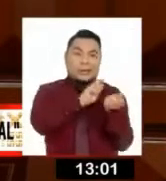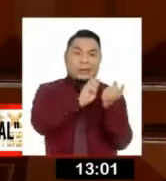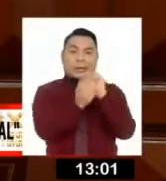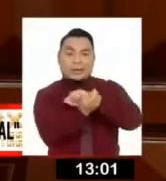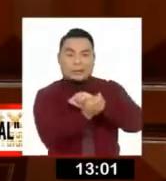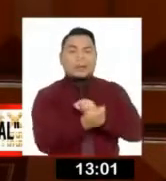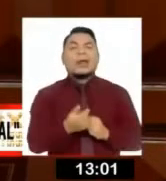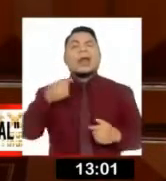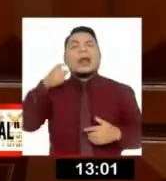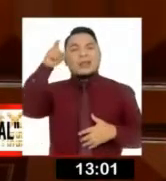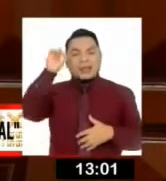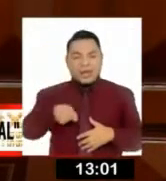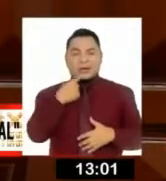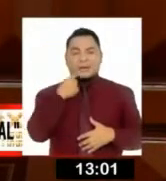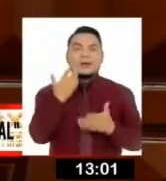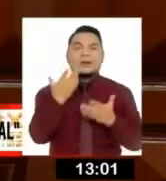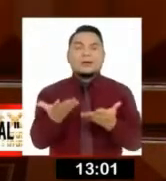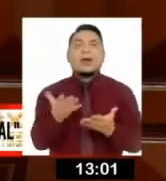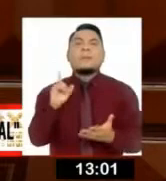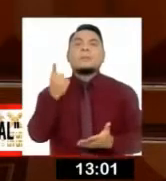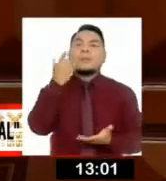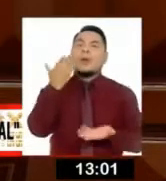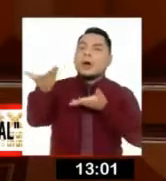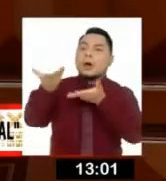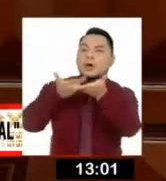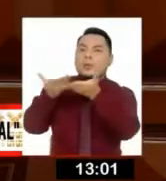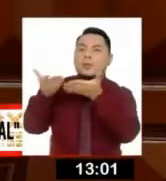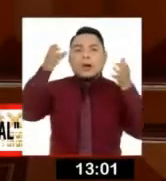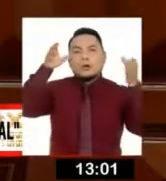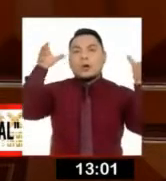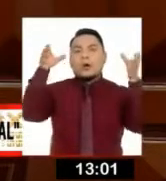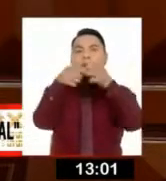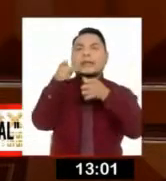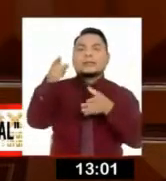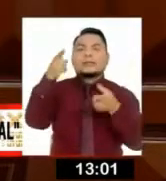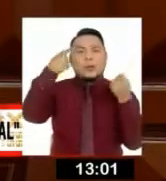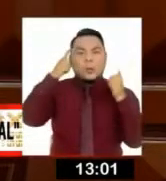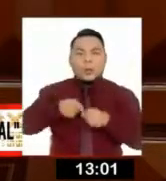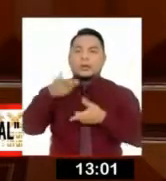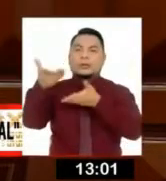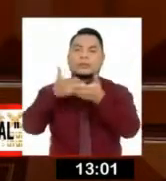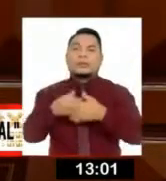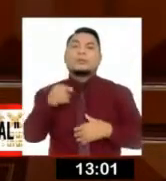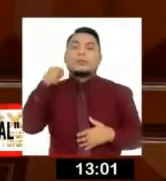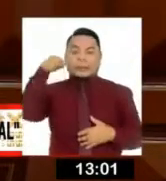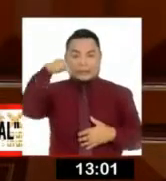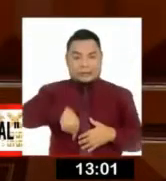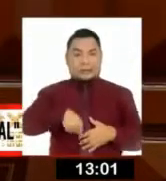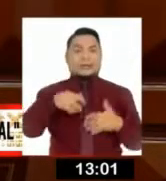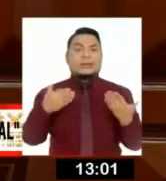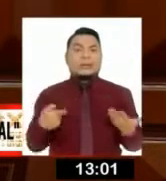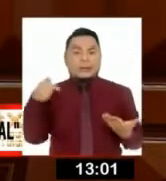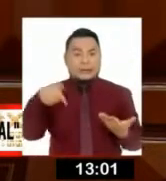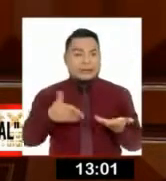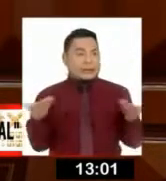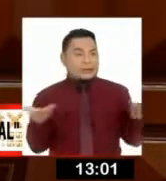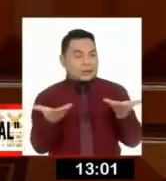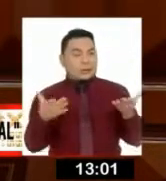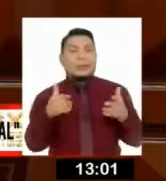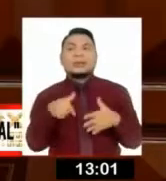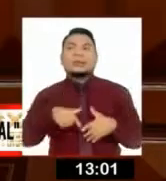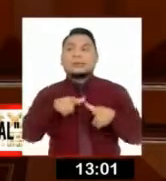conciliar posiciones con el Congreso de la República, pues será aquí, en esta Casa